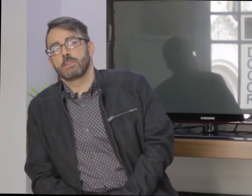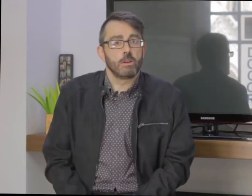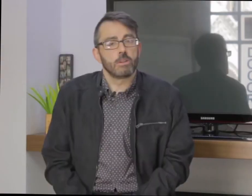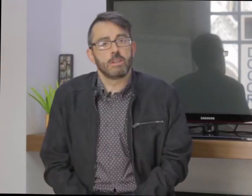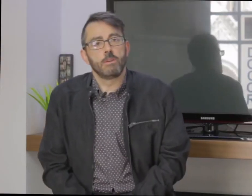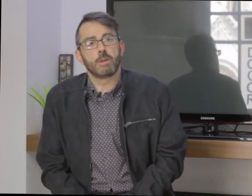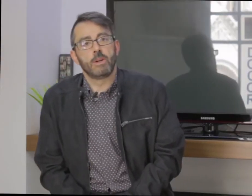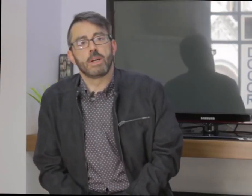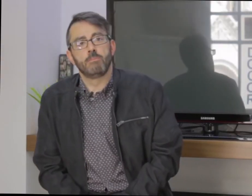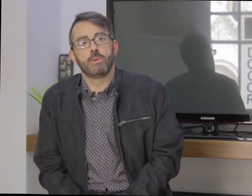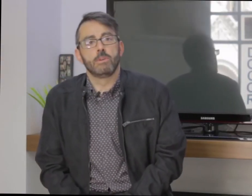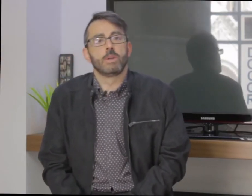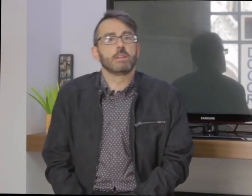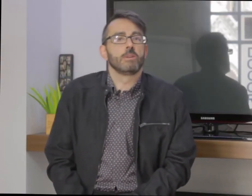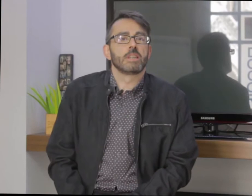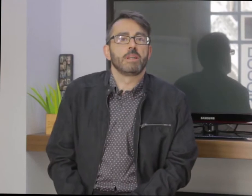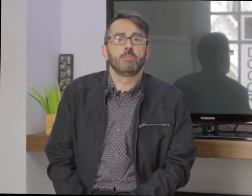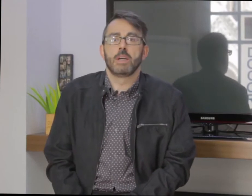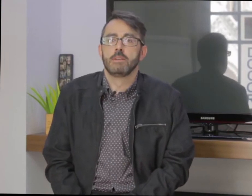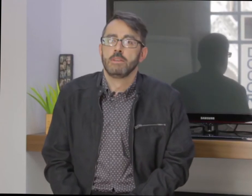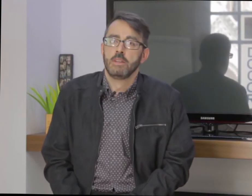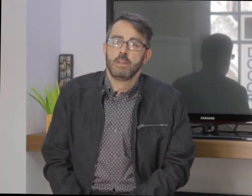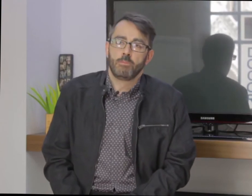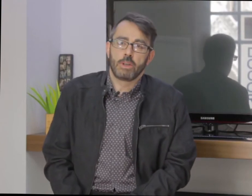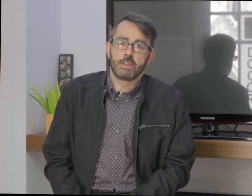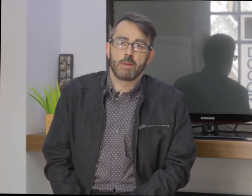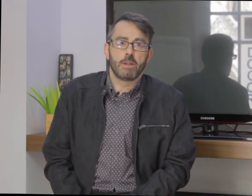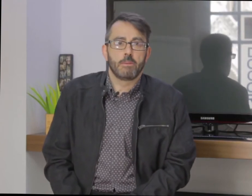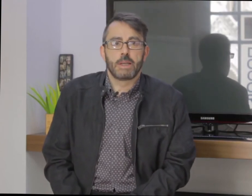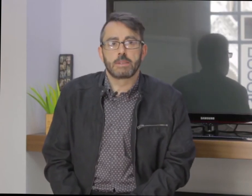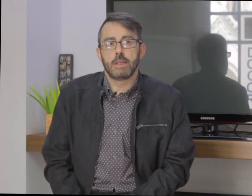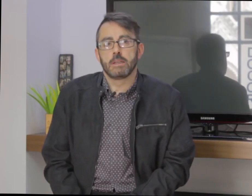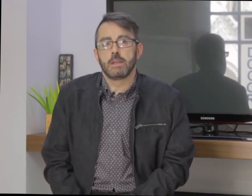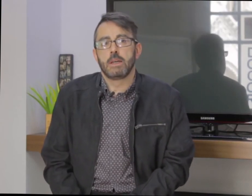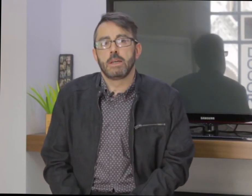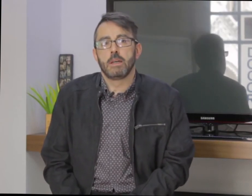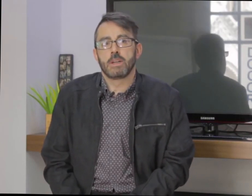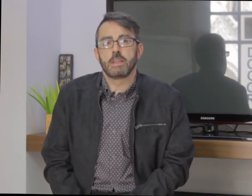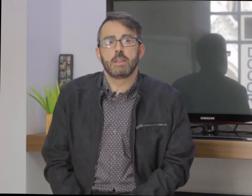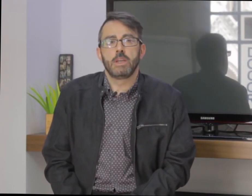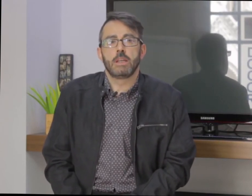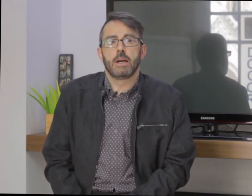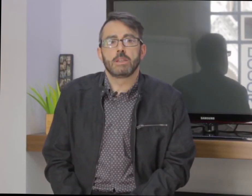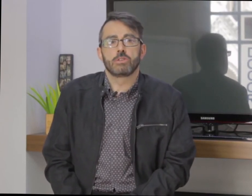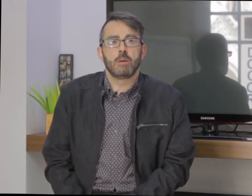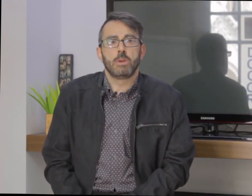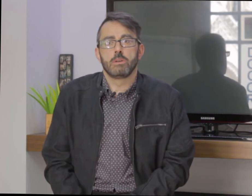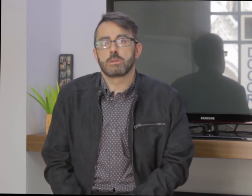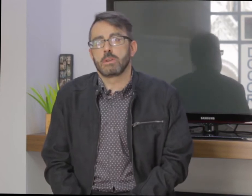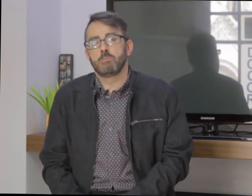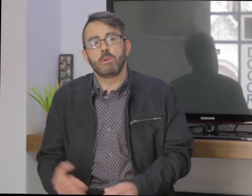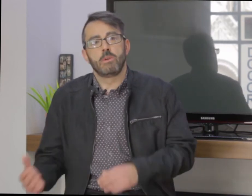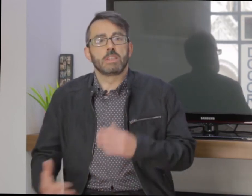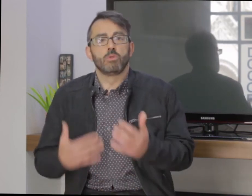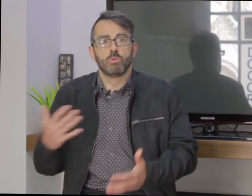más pequeños yo creo que son de cierta manera un ejemplo durante toda esta pandemia porque han sabido adaptarse bastante bien a esos cambios